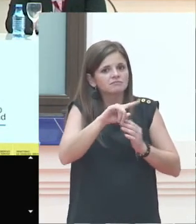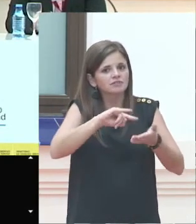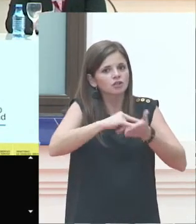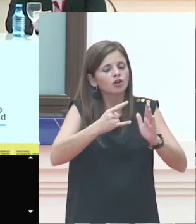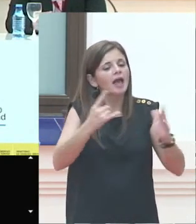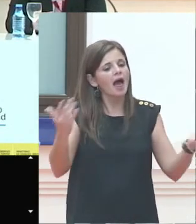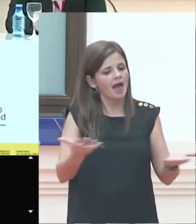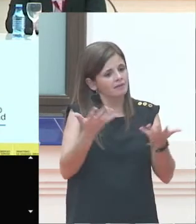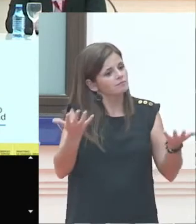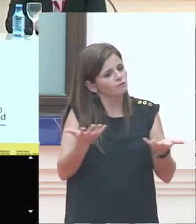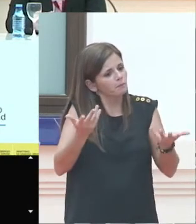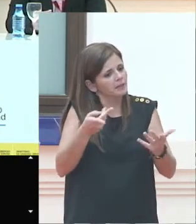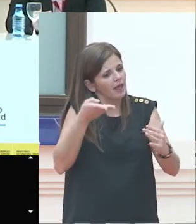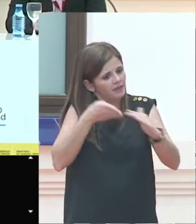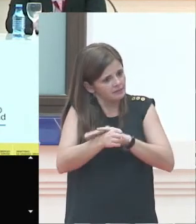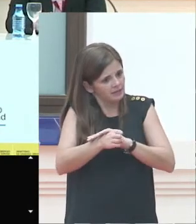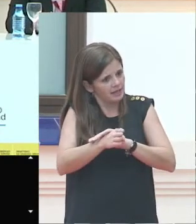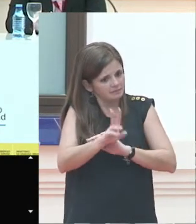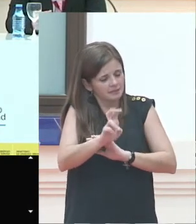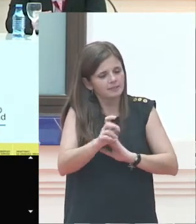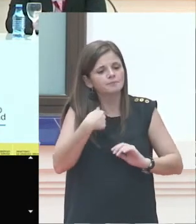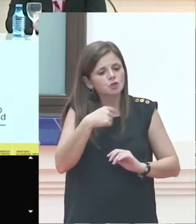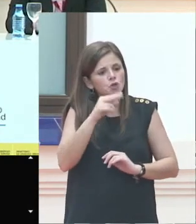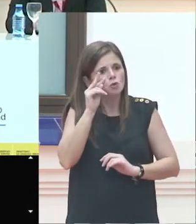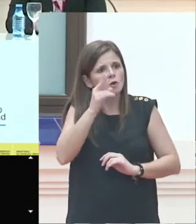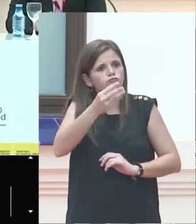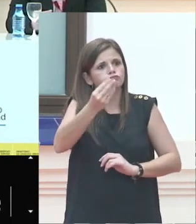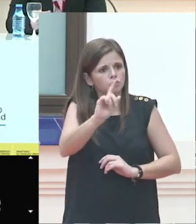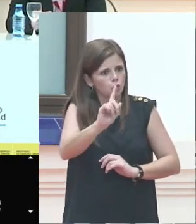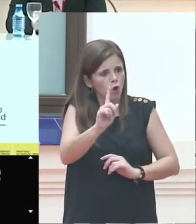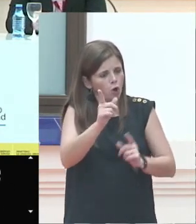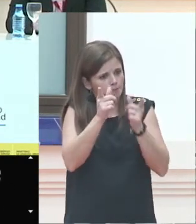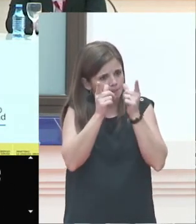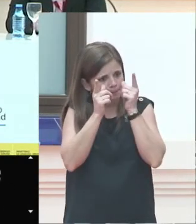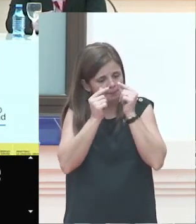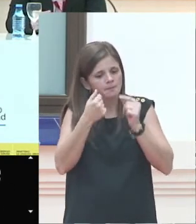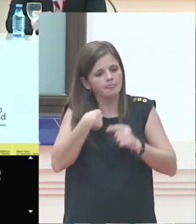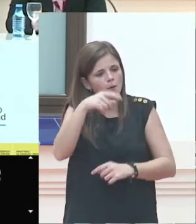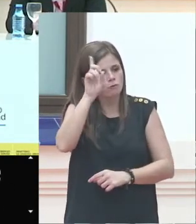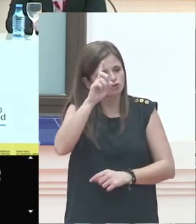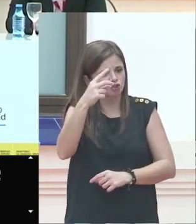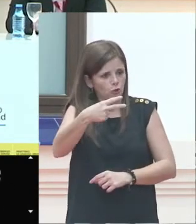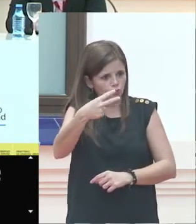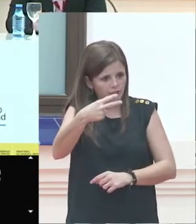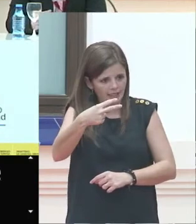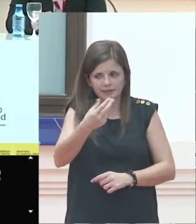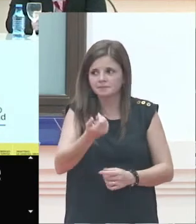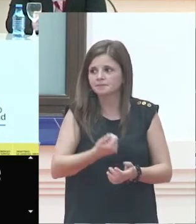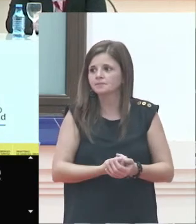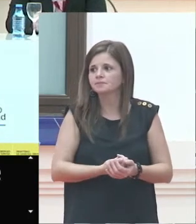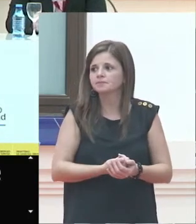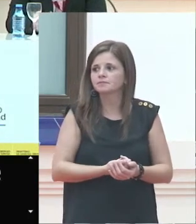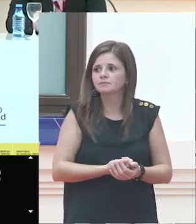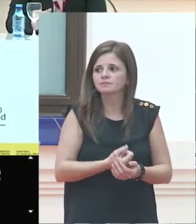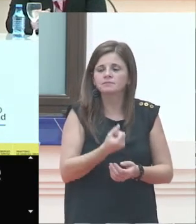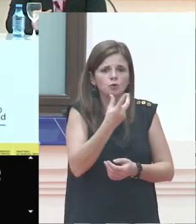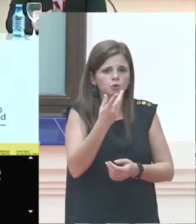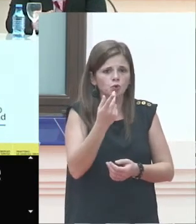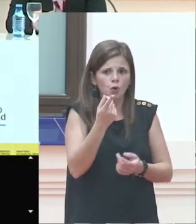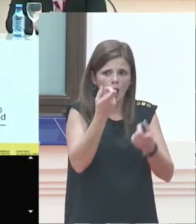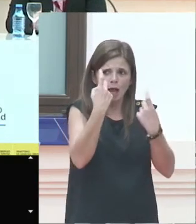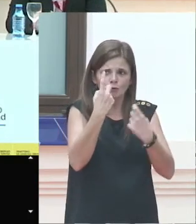está infrautilizada en general, ¿no? Es decir, que la tecnología es mucho más potente de lo que la gente de a pie se piensa. Y más en el tema de la